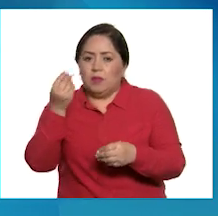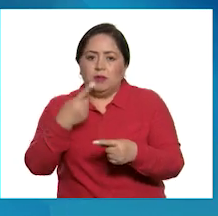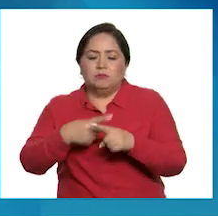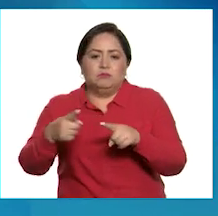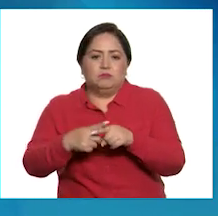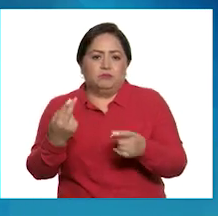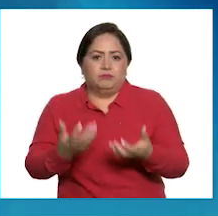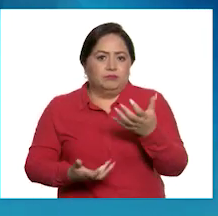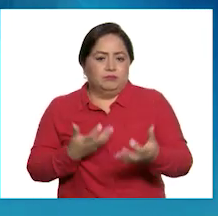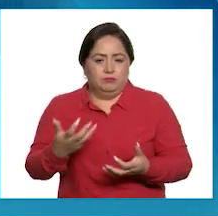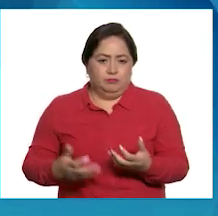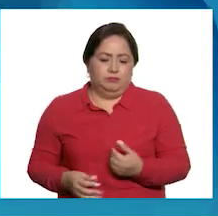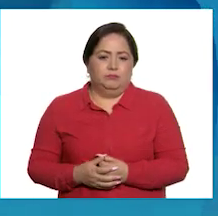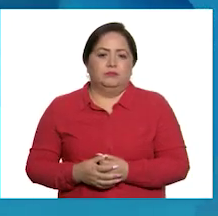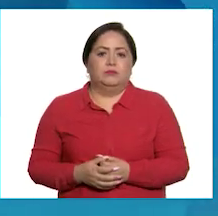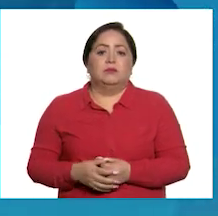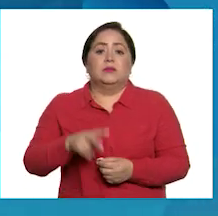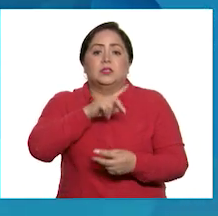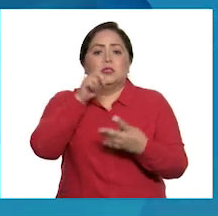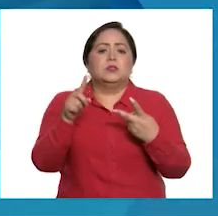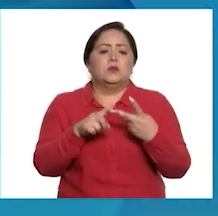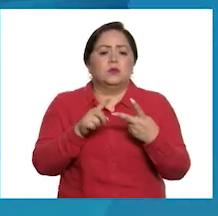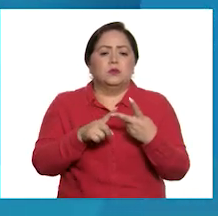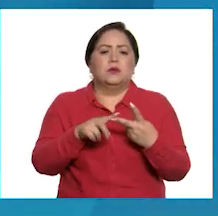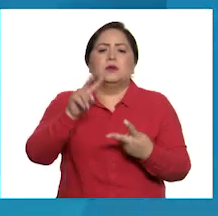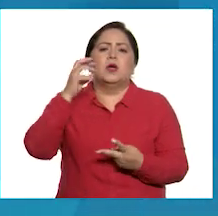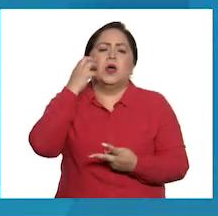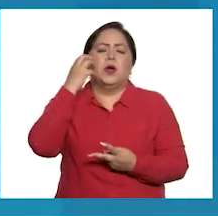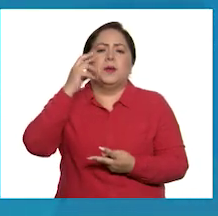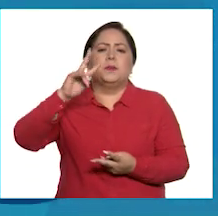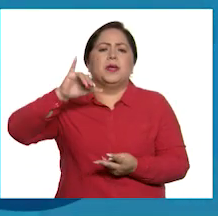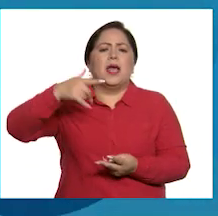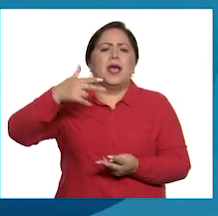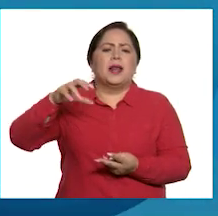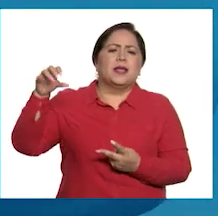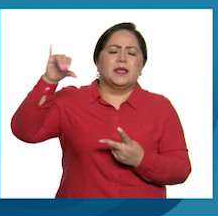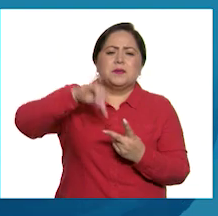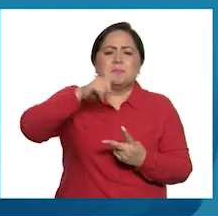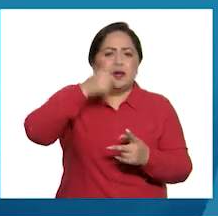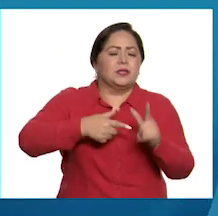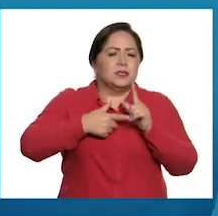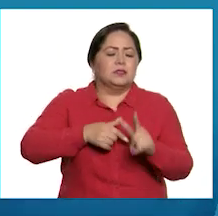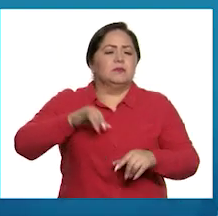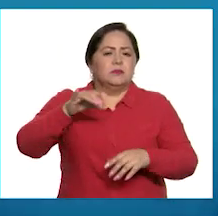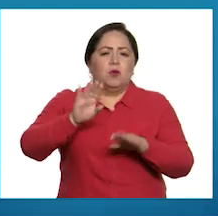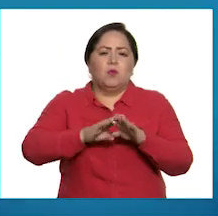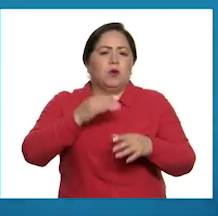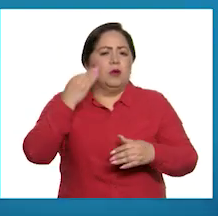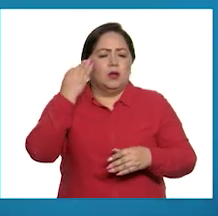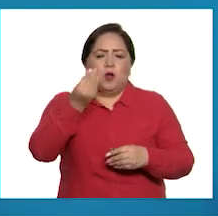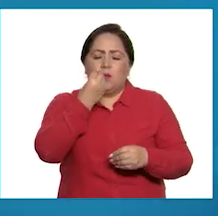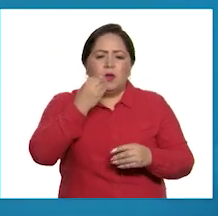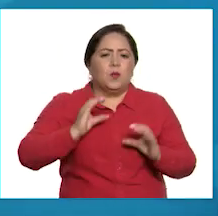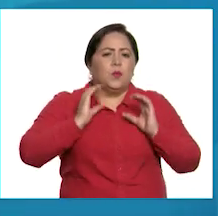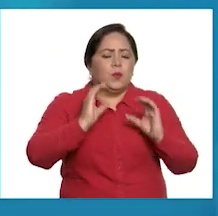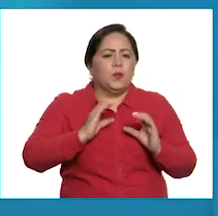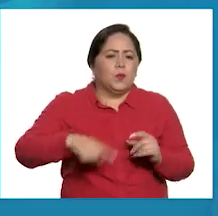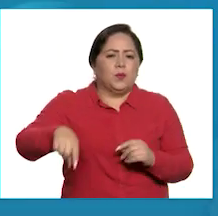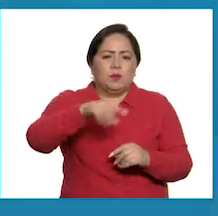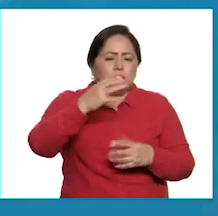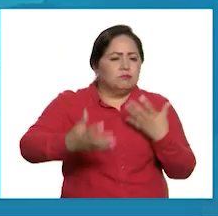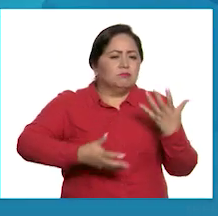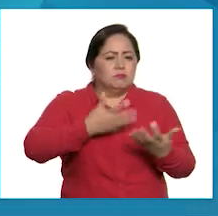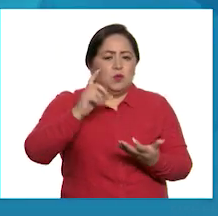alimentos previamente. El segundo es el vinagre, que se encarga de seguir cocinando lentamente los alimentos una